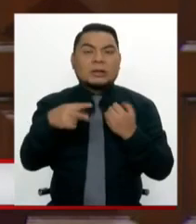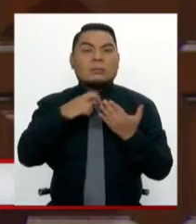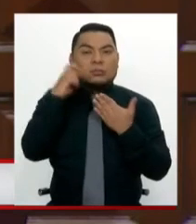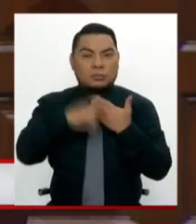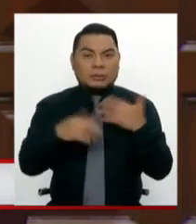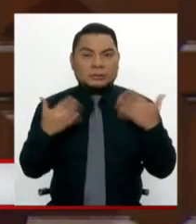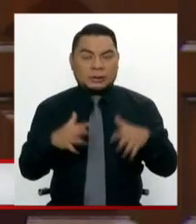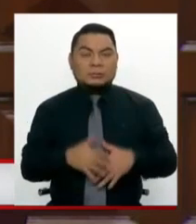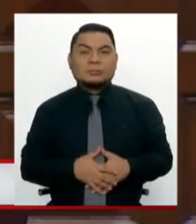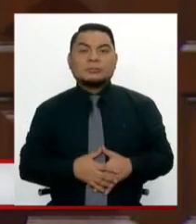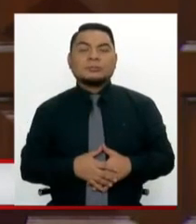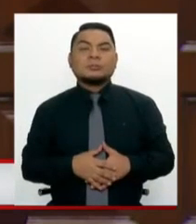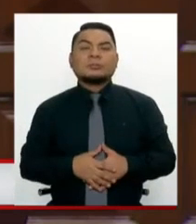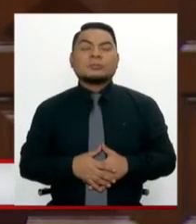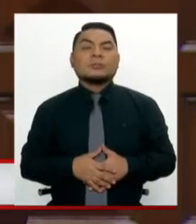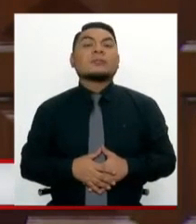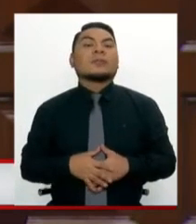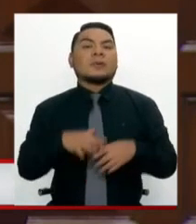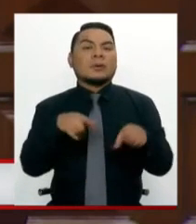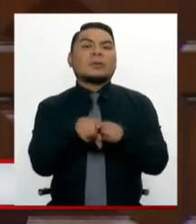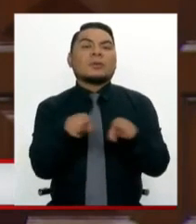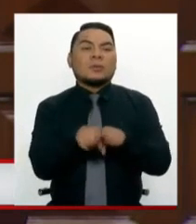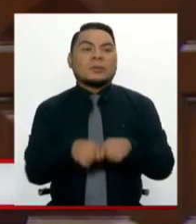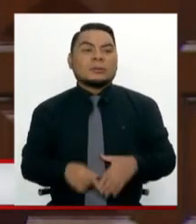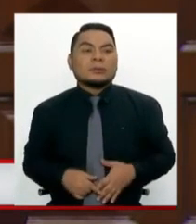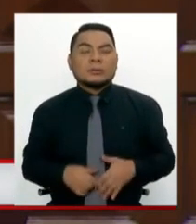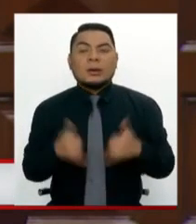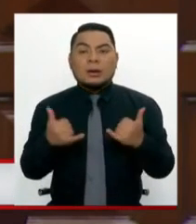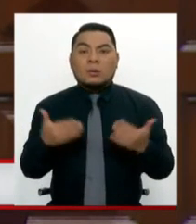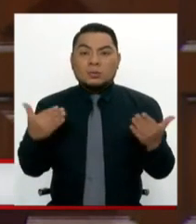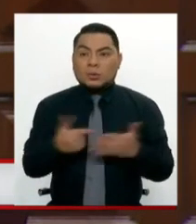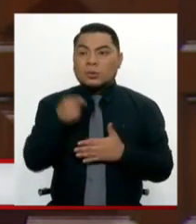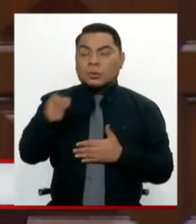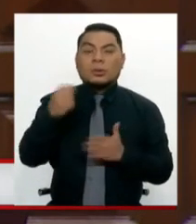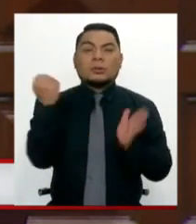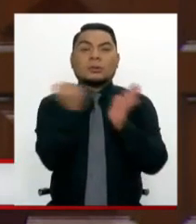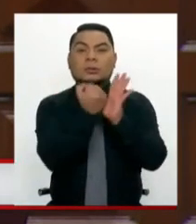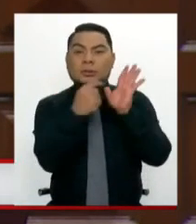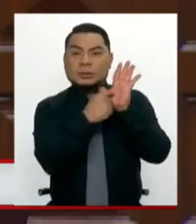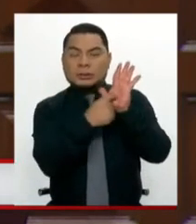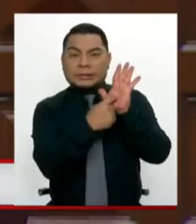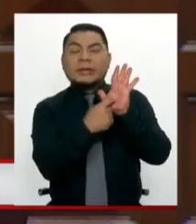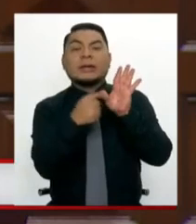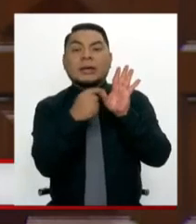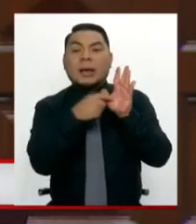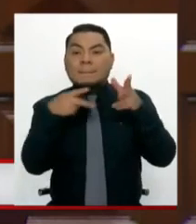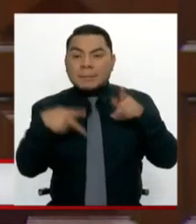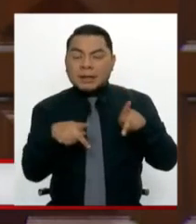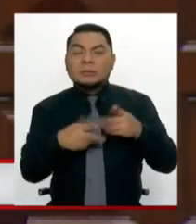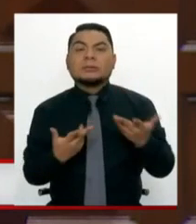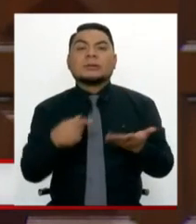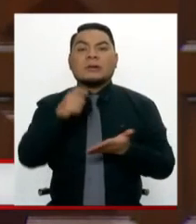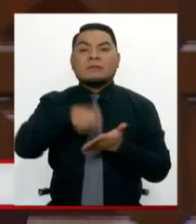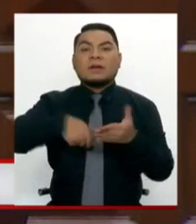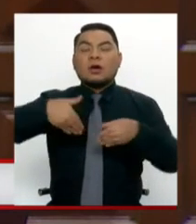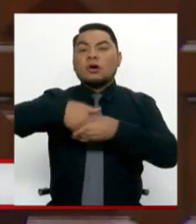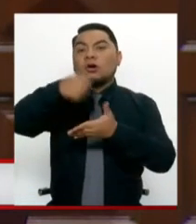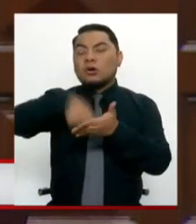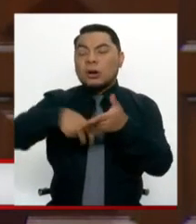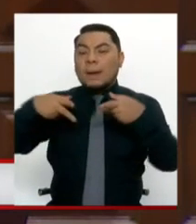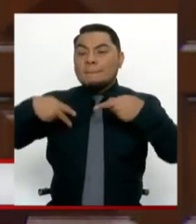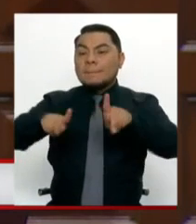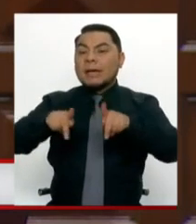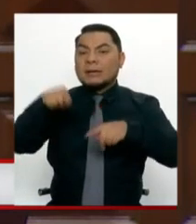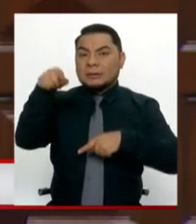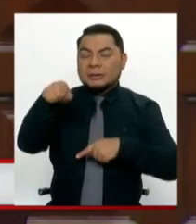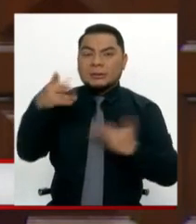programado. De igual forma, la reciente dación del Decreto Supremo que permite la firma del contrato de licencia para